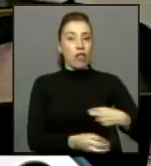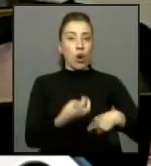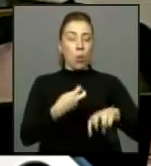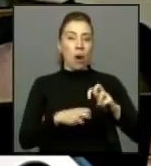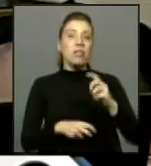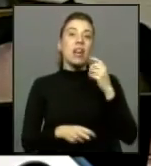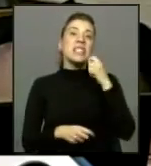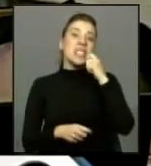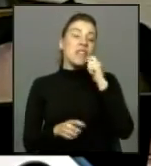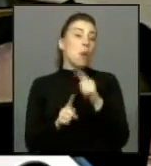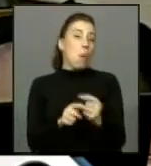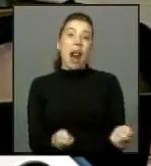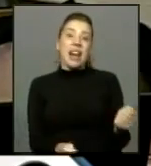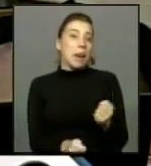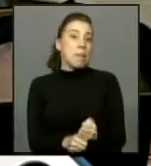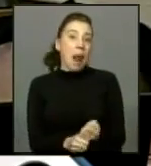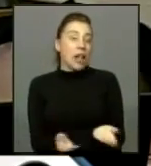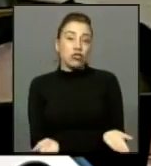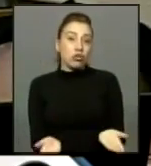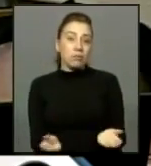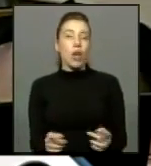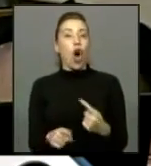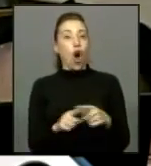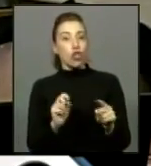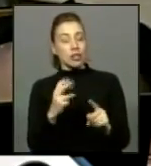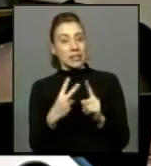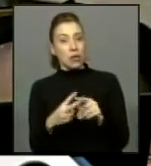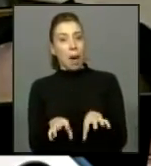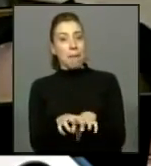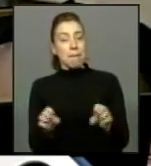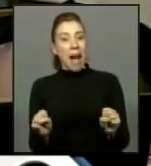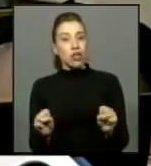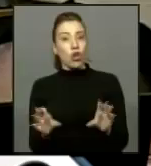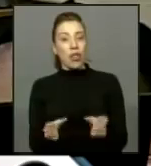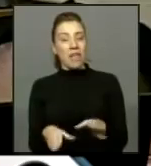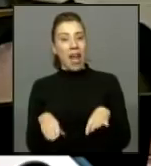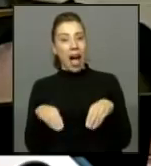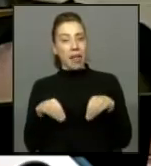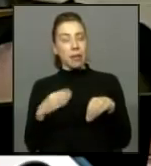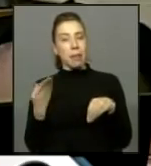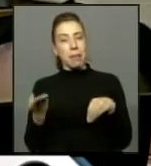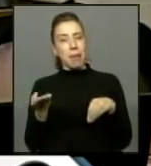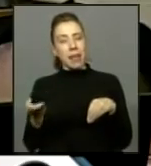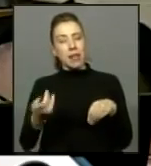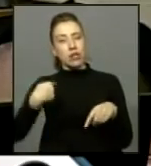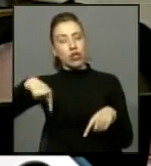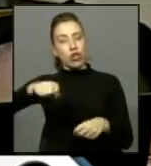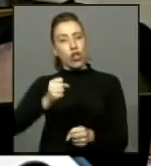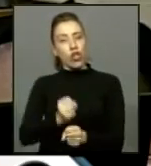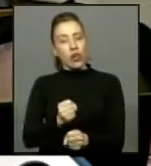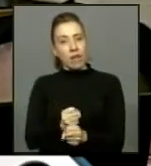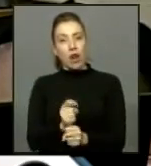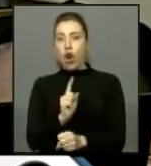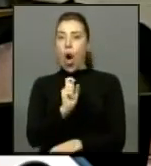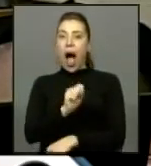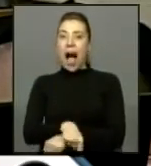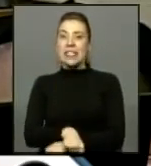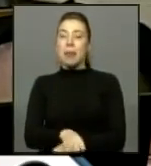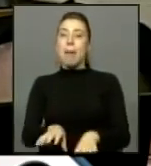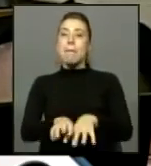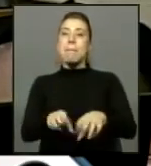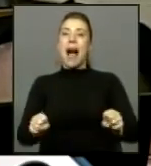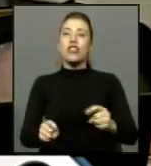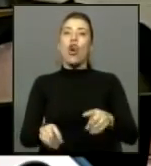es reemplazo sin apellidos. Dos, los pactos de adaptabilidad. Demanda sentida de los trabajadores es no aceptar los llamados